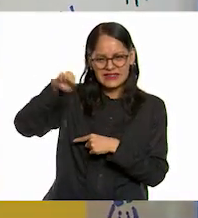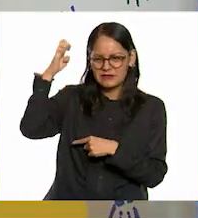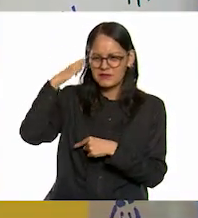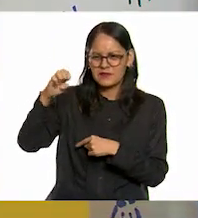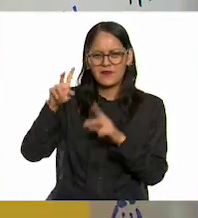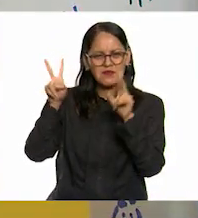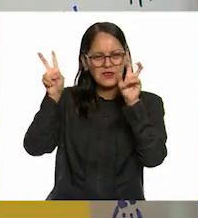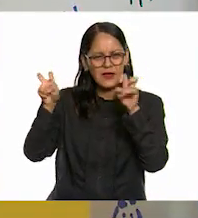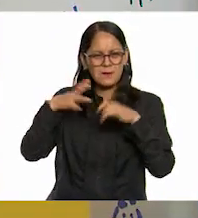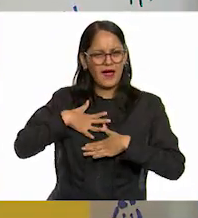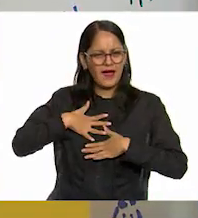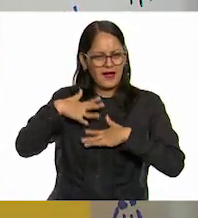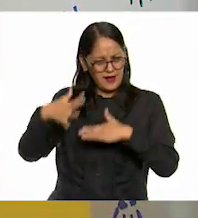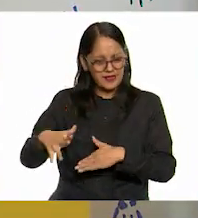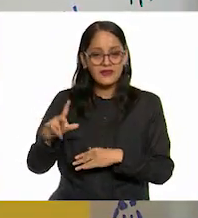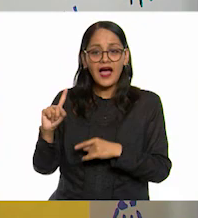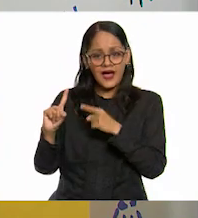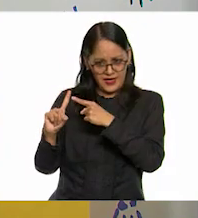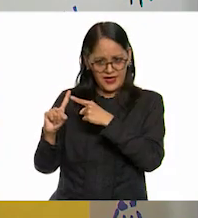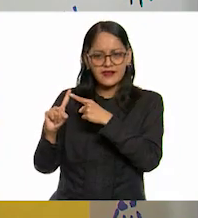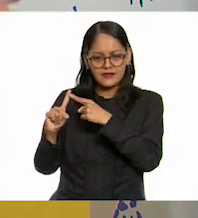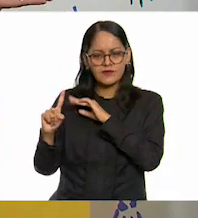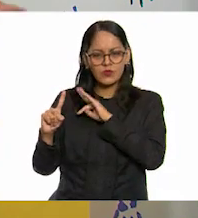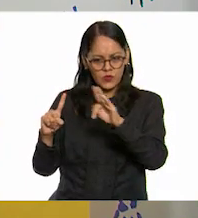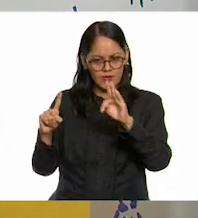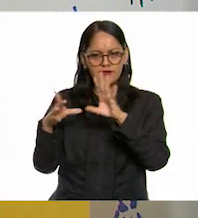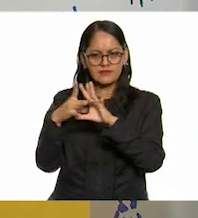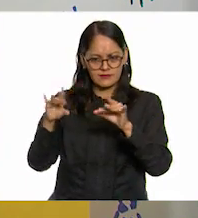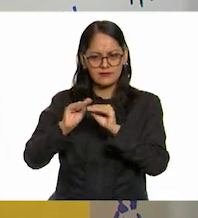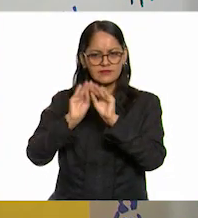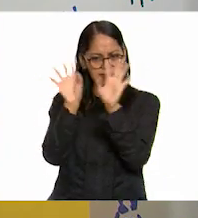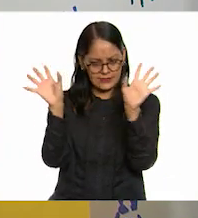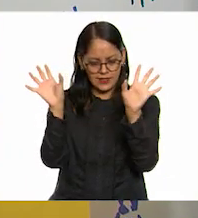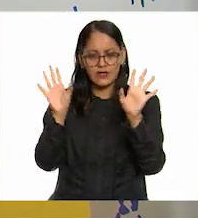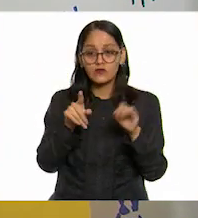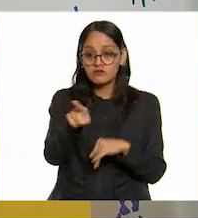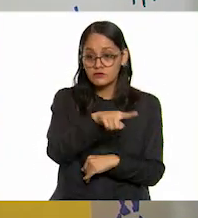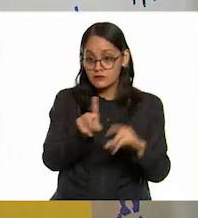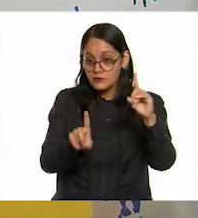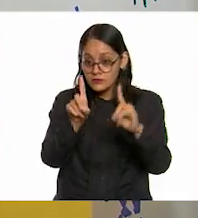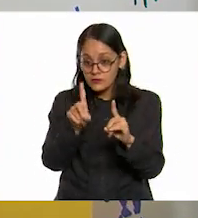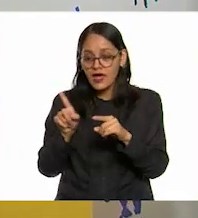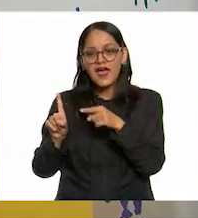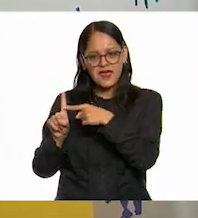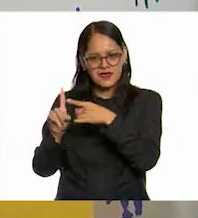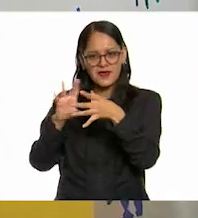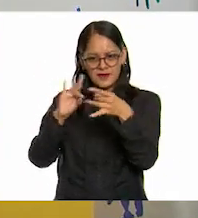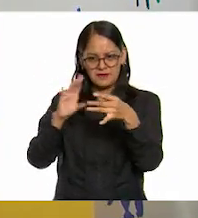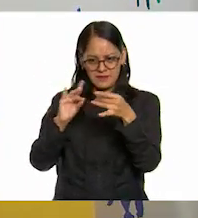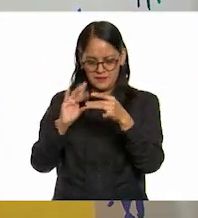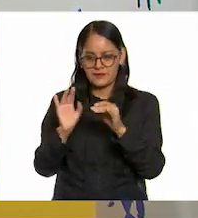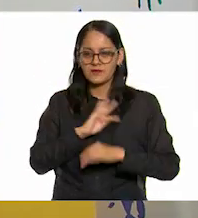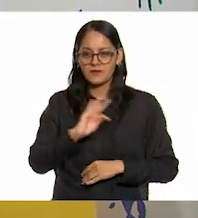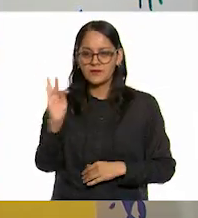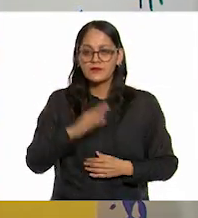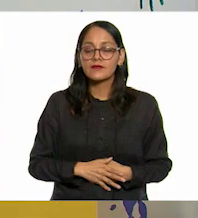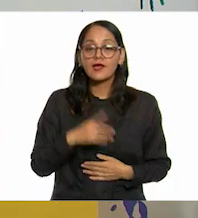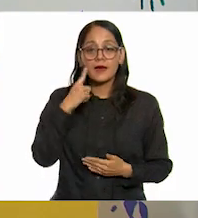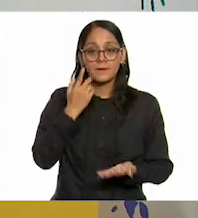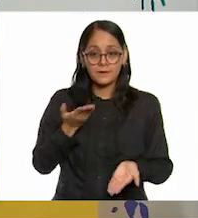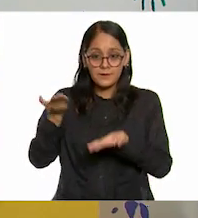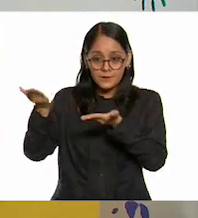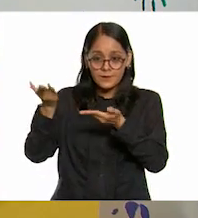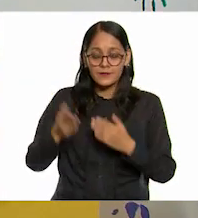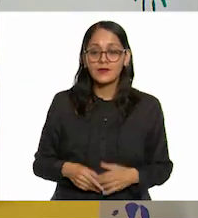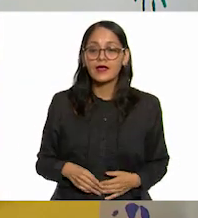serio? Y seguramente sí, podrá aclararnos muchísimo mejor las dudas que tengan todos nuestros estudiantes. Así que los dejo